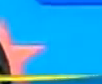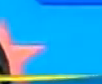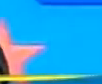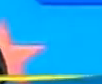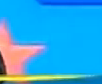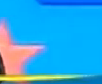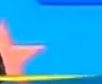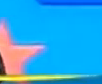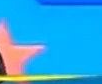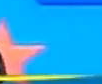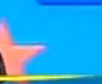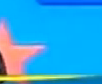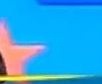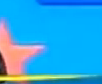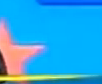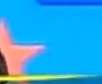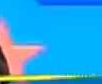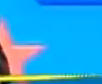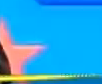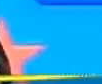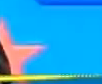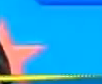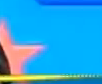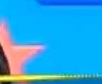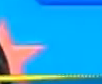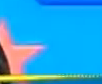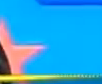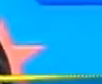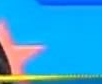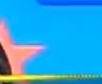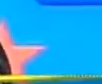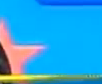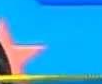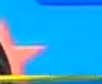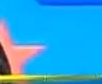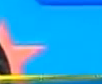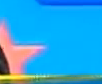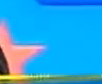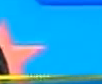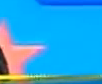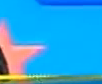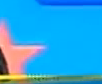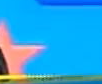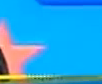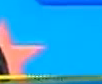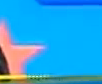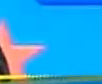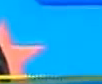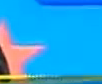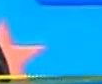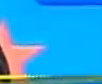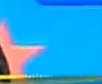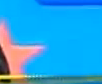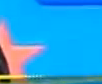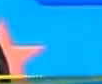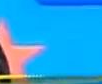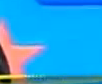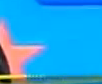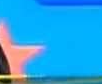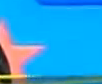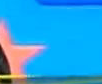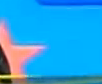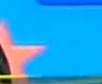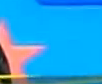emprendimiento. Ahora bien, tenemos mucho trabajo pendiente también. Una de las cosas que